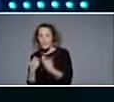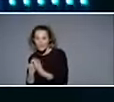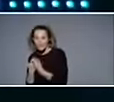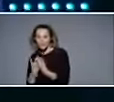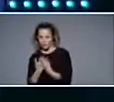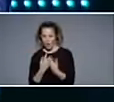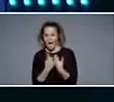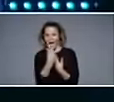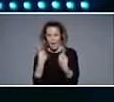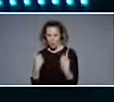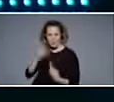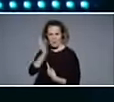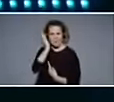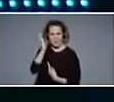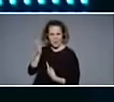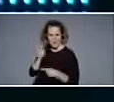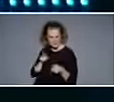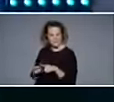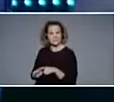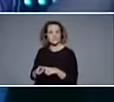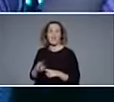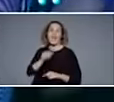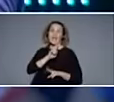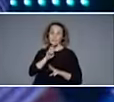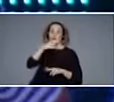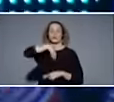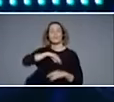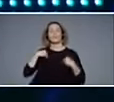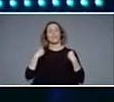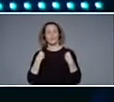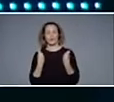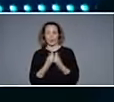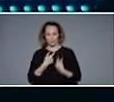de uno va a alcanzar. Espero que les guste y disfruten con nosotros.